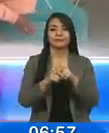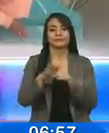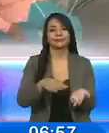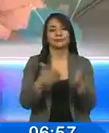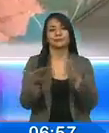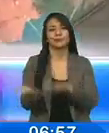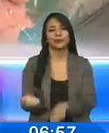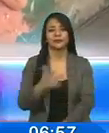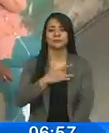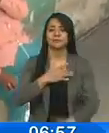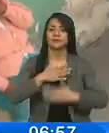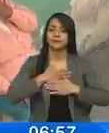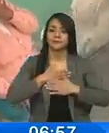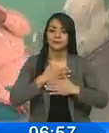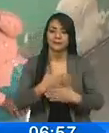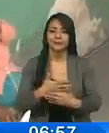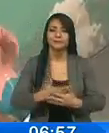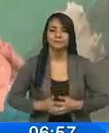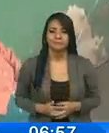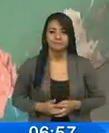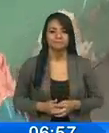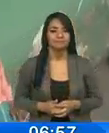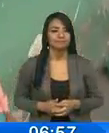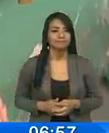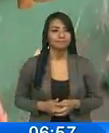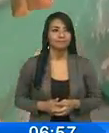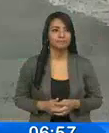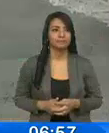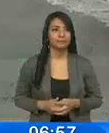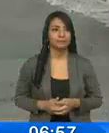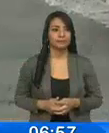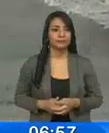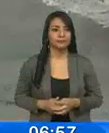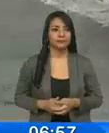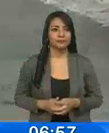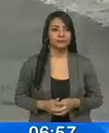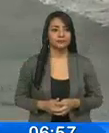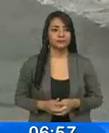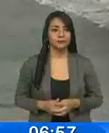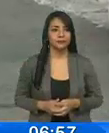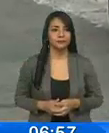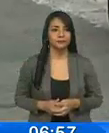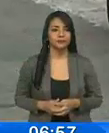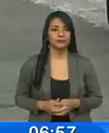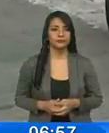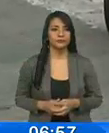estaba conviviendo con ellos en la puerta de la casa. En Quito informó Iván Casamen.